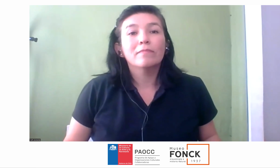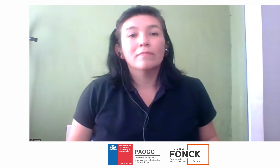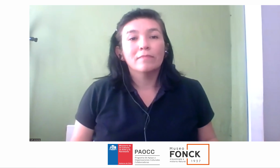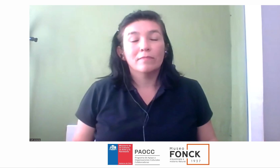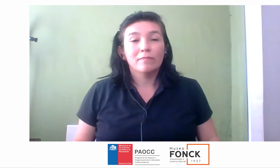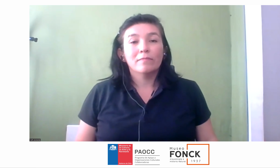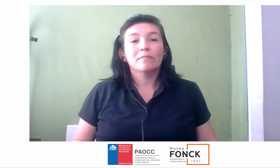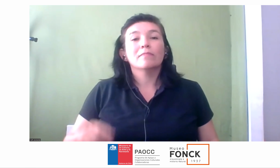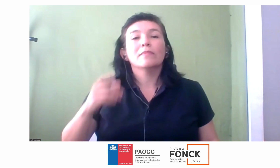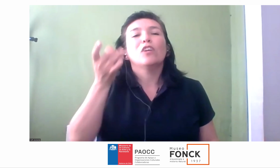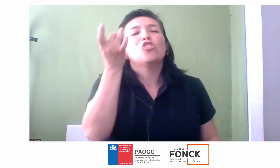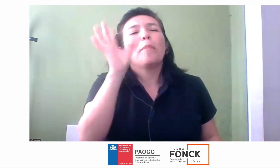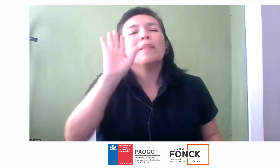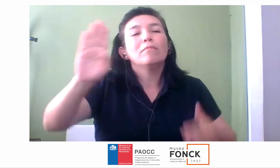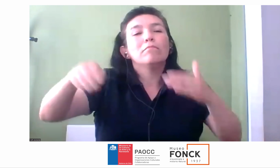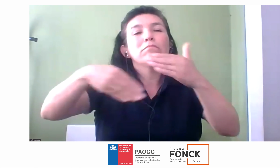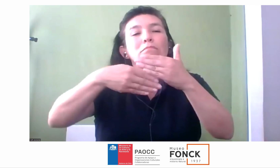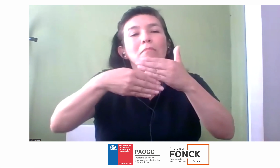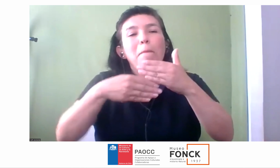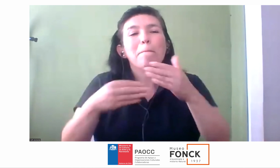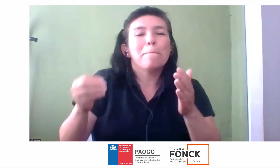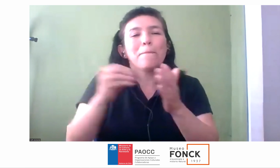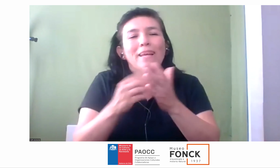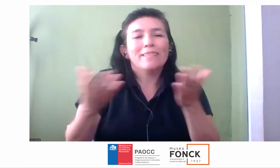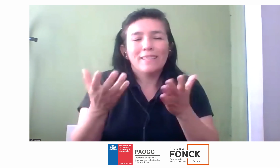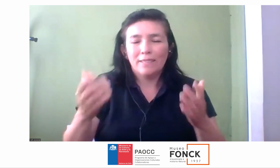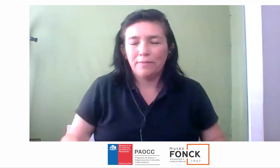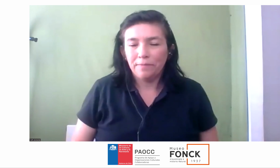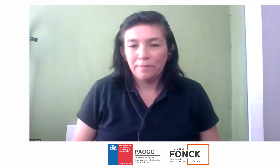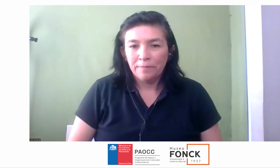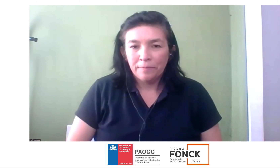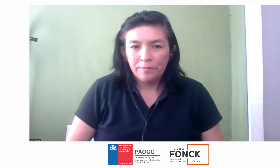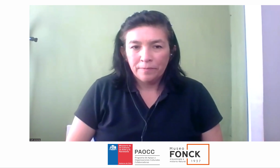Bueno, solamente agregar quizás un poquito,